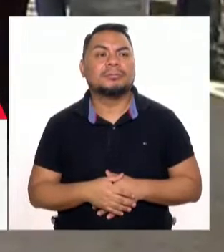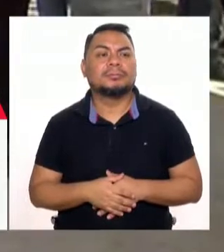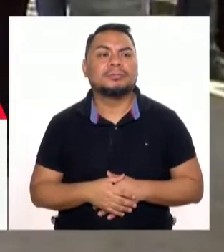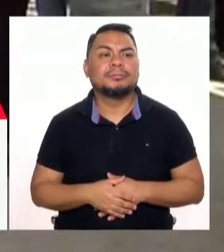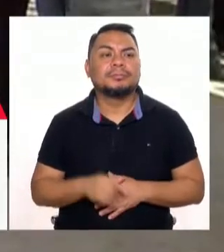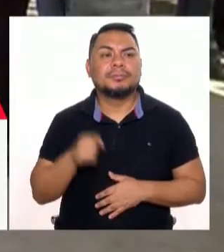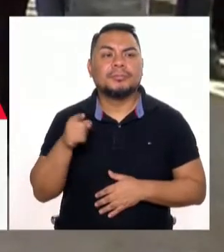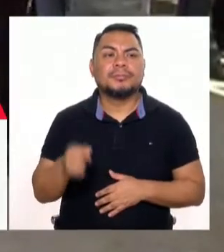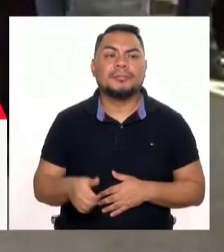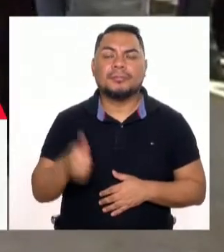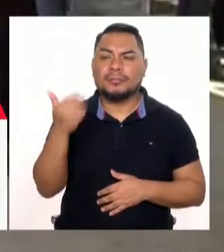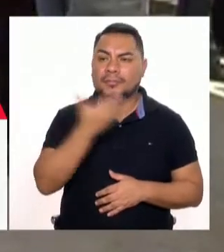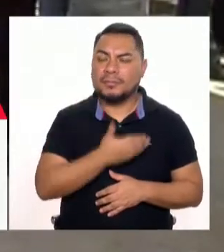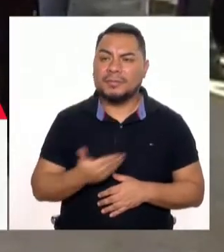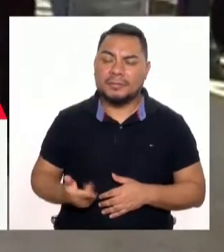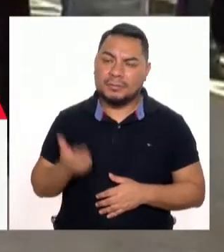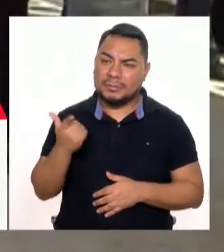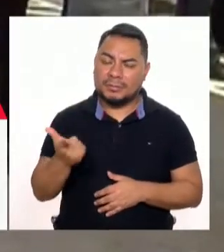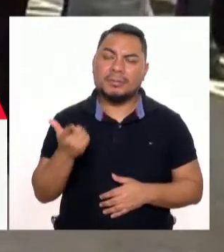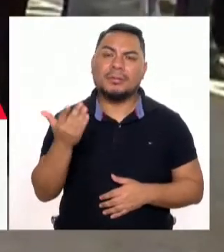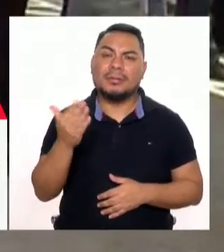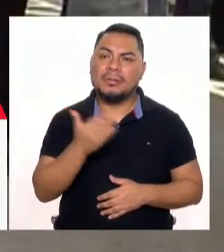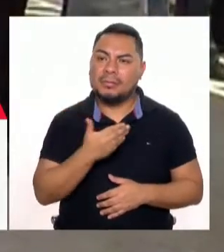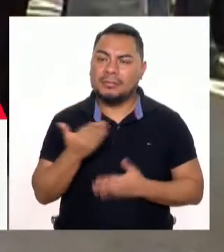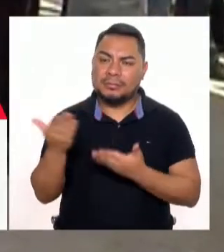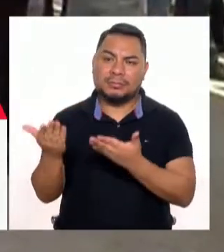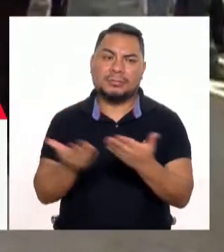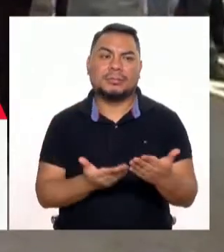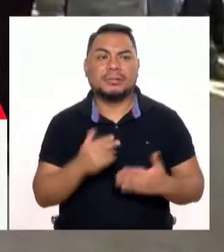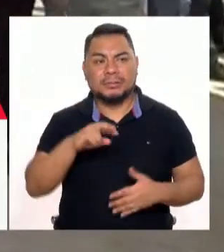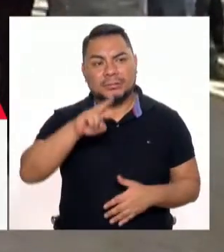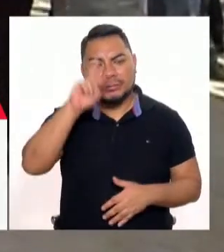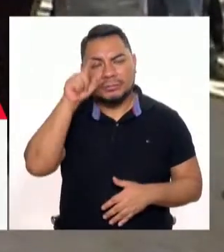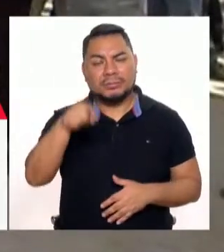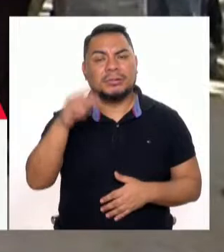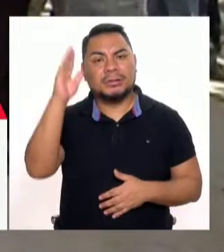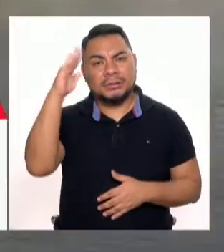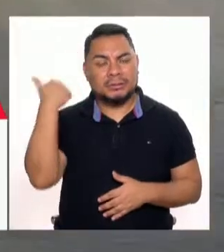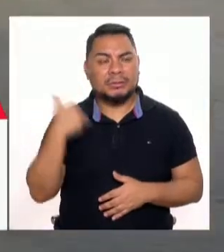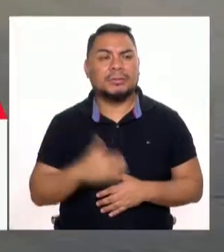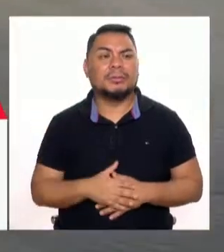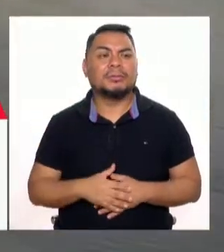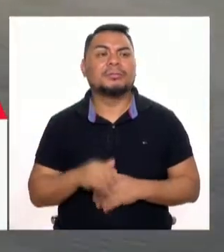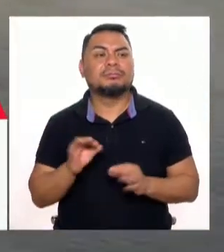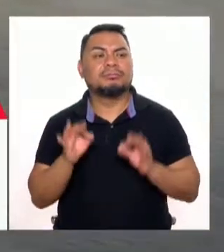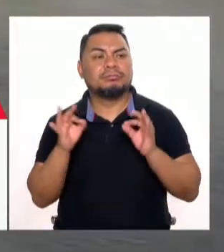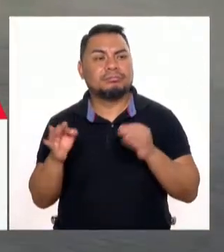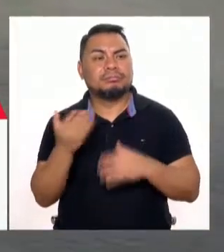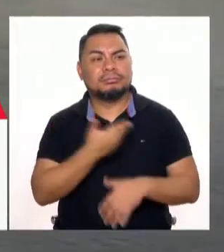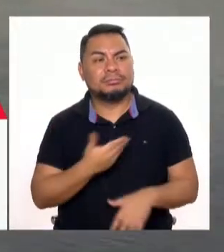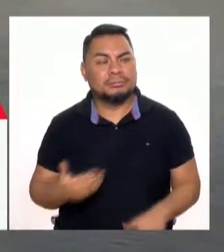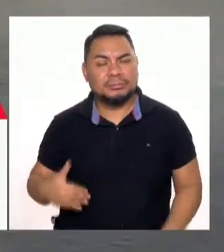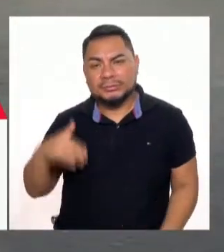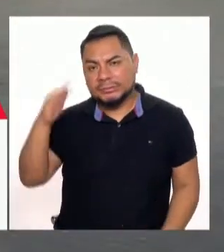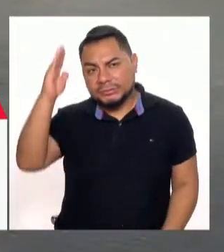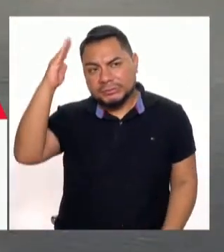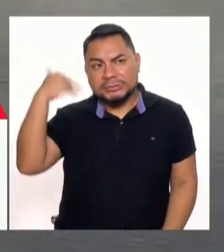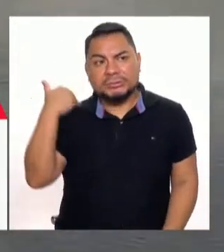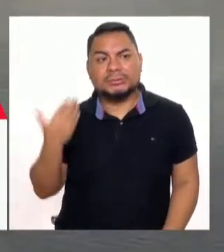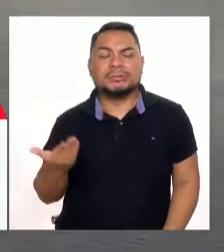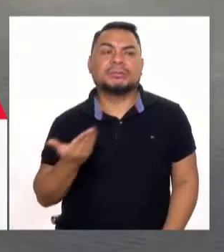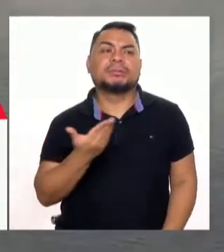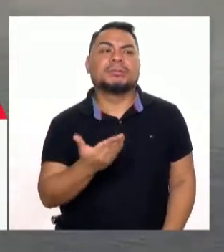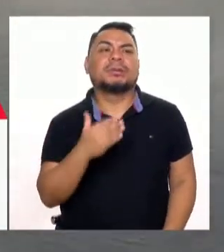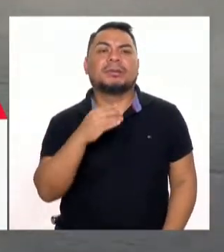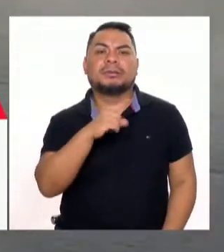a la presidenta de la República constitucional del Perú al excelentísima señora Dina ercilia